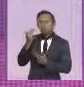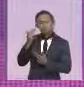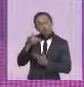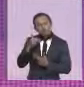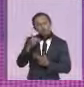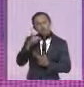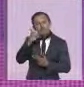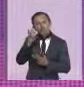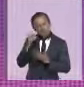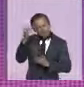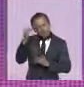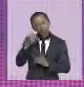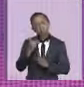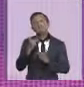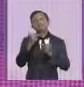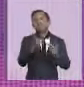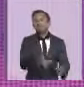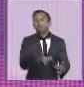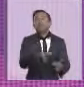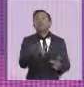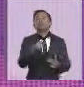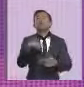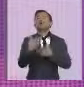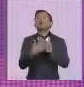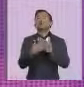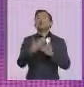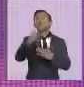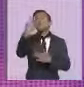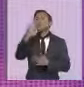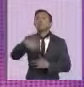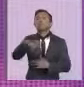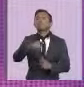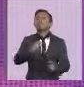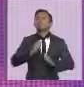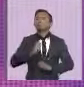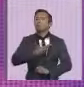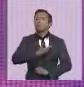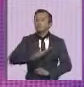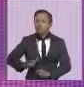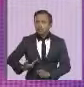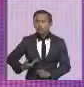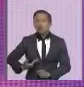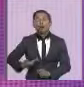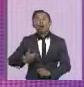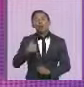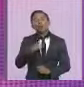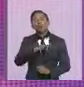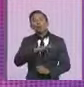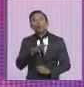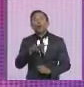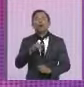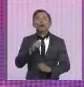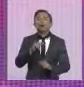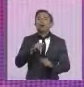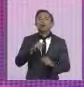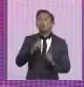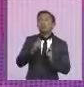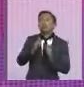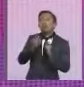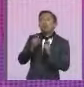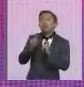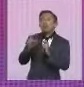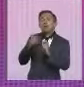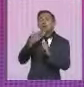el presidente de los mexicanos, que nunca vamos a dejar que alguien más defina su destino por